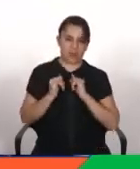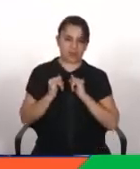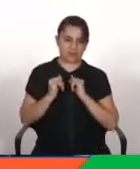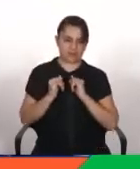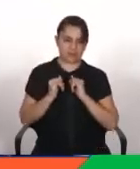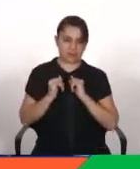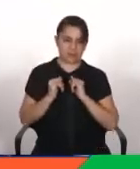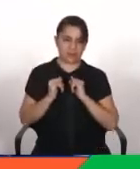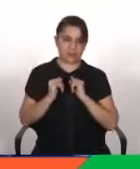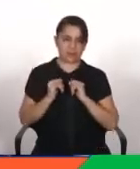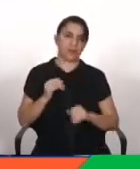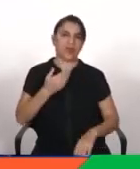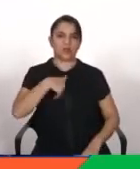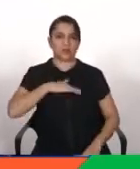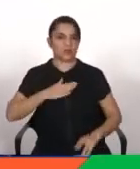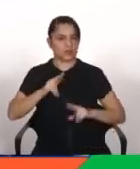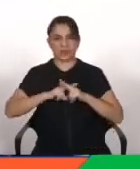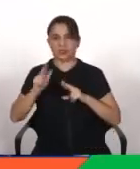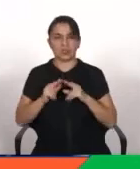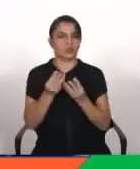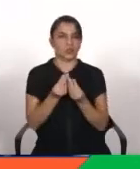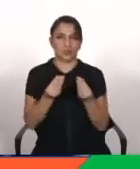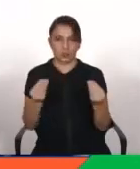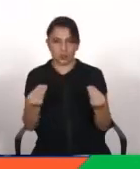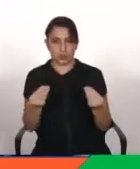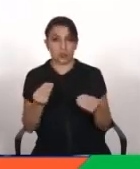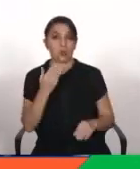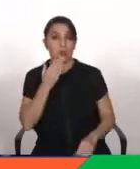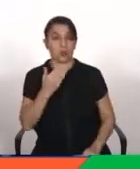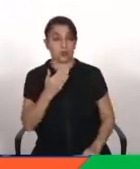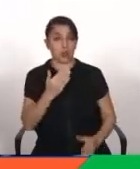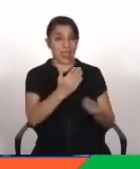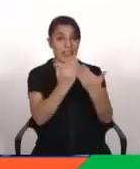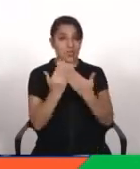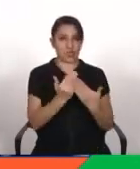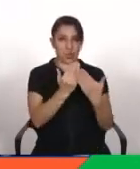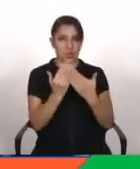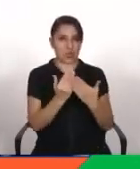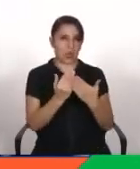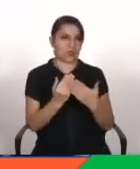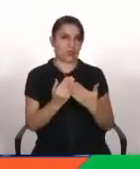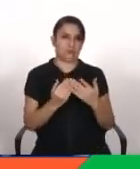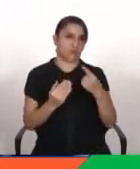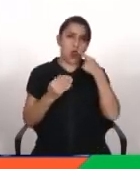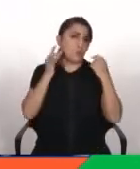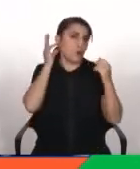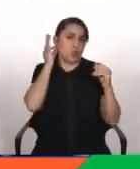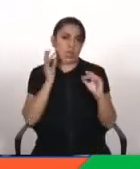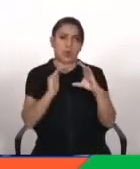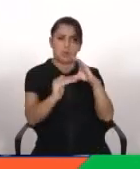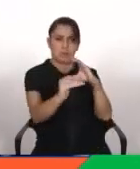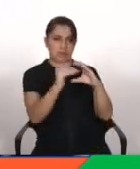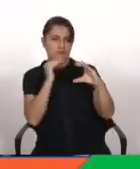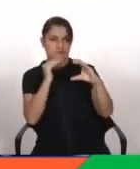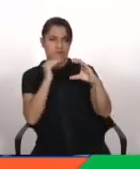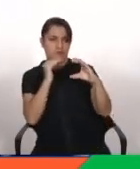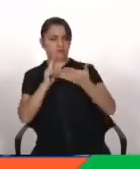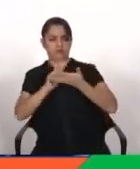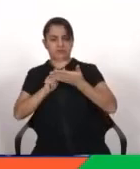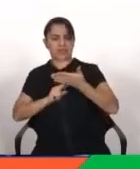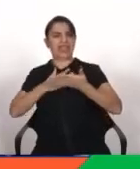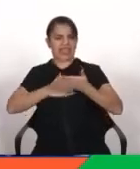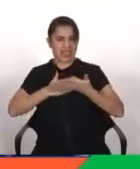algo que hacemos mucho cuando recibimos mails de estudiantes, hombres y mujeres, que quieren entrar a estudiar astronomía. Les